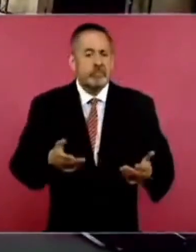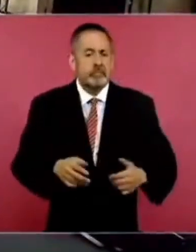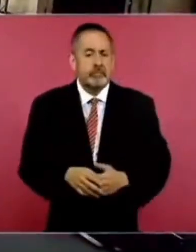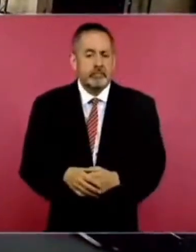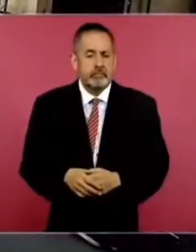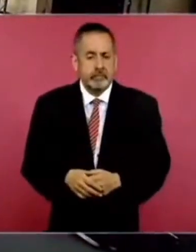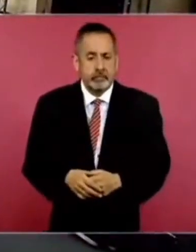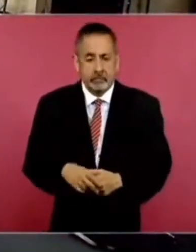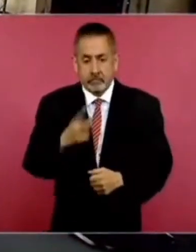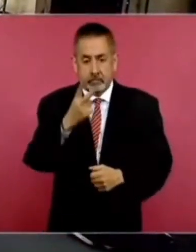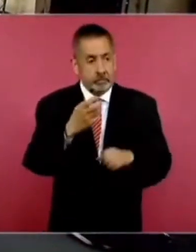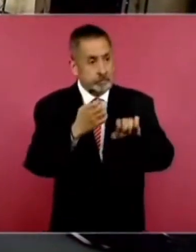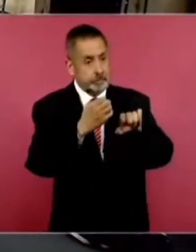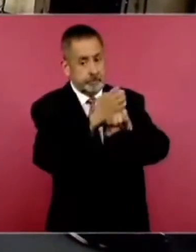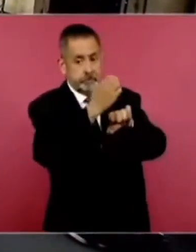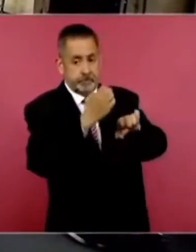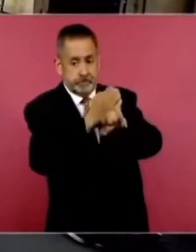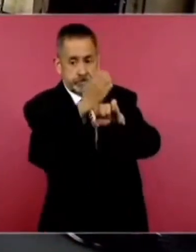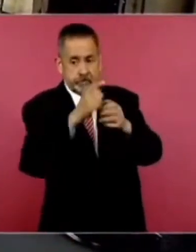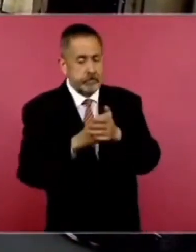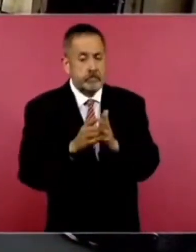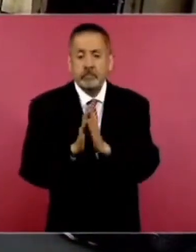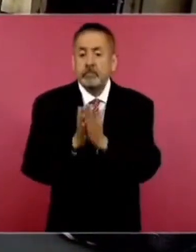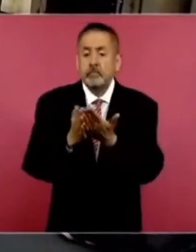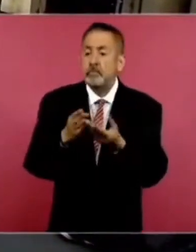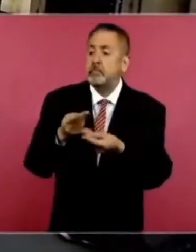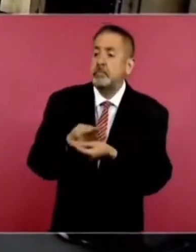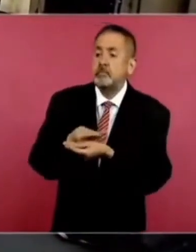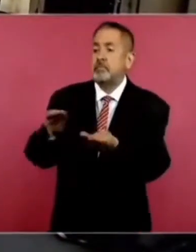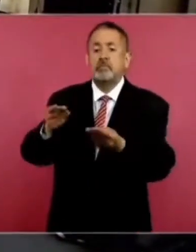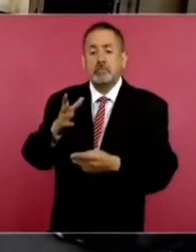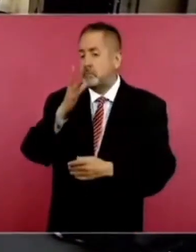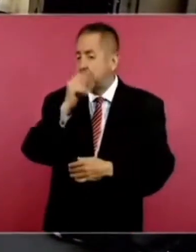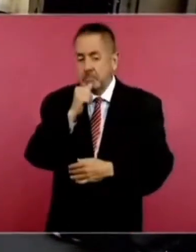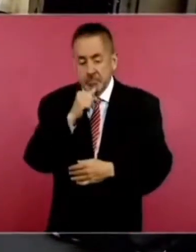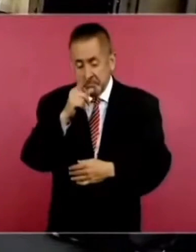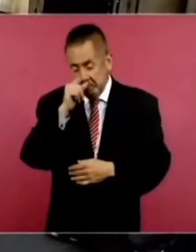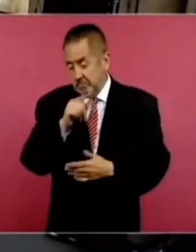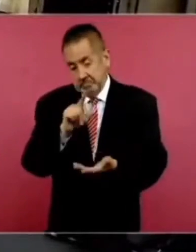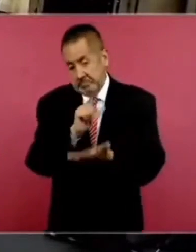Son 2 estados en donde no se han podido entregar los libros,